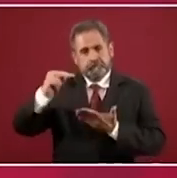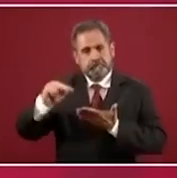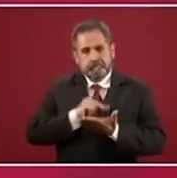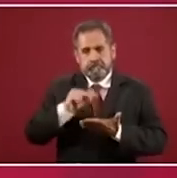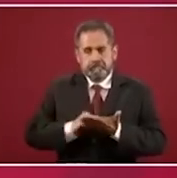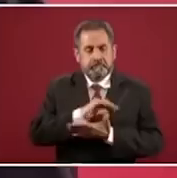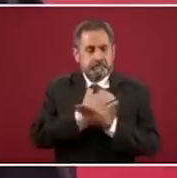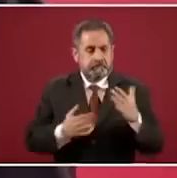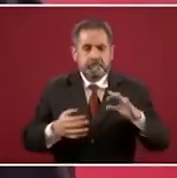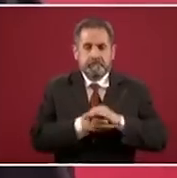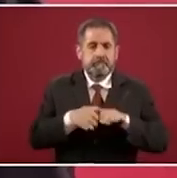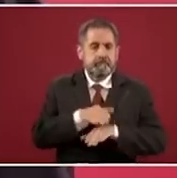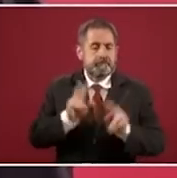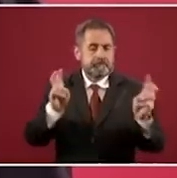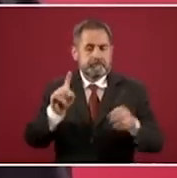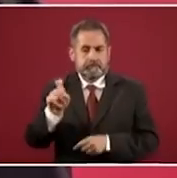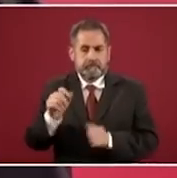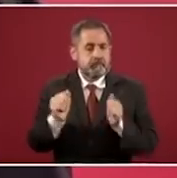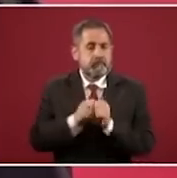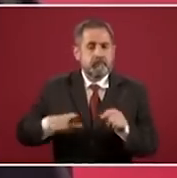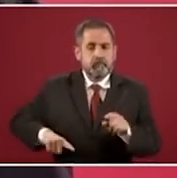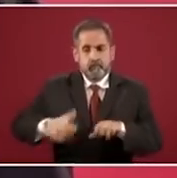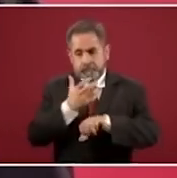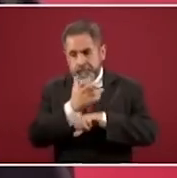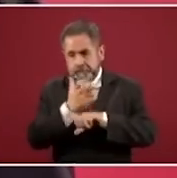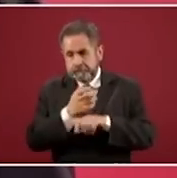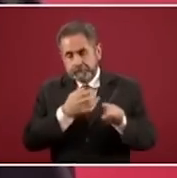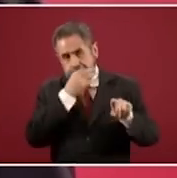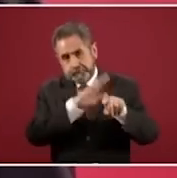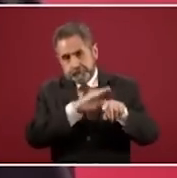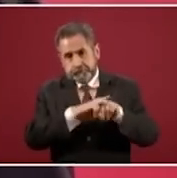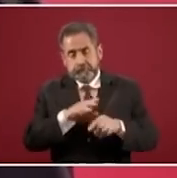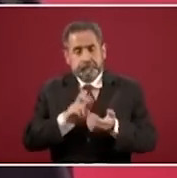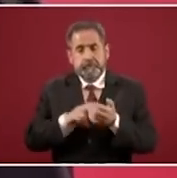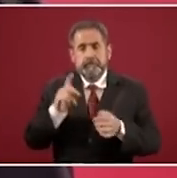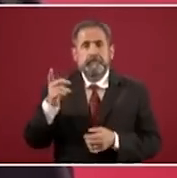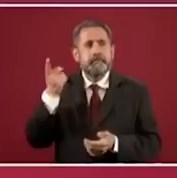firmó con el gobierno de Estados Unidos en